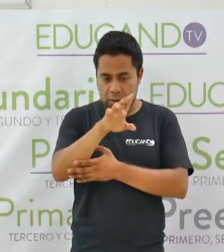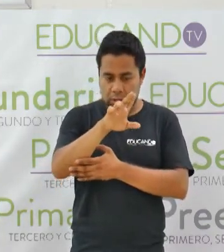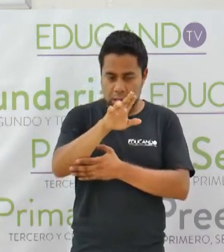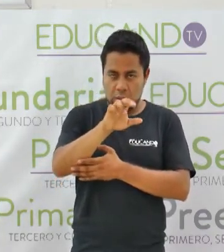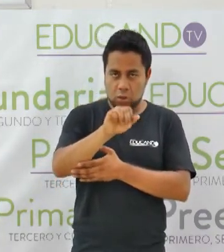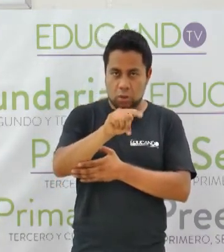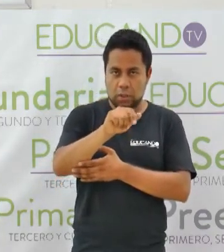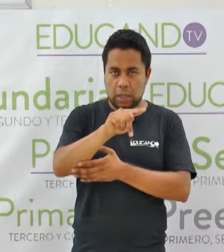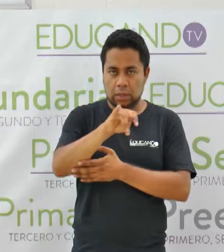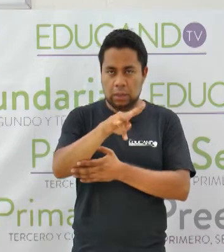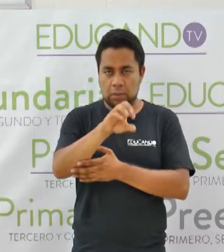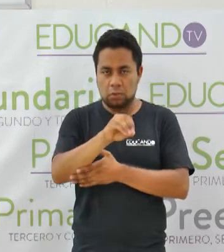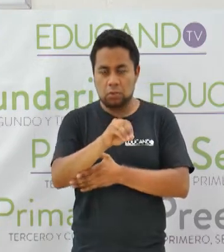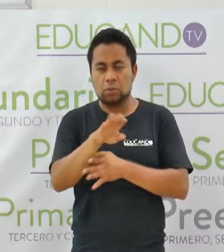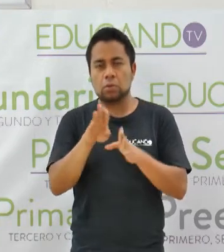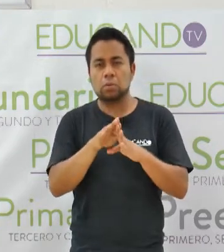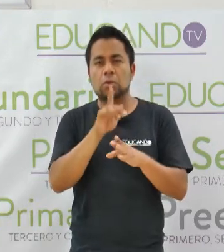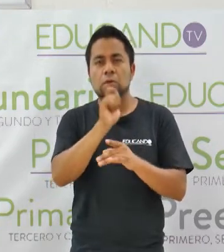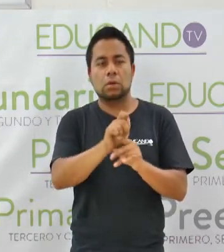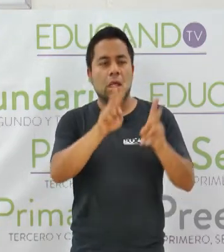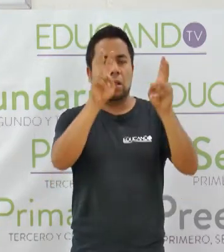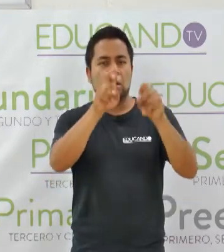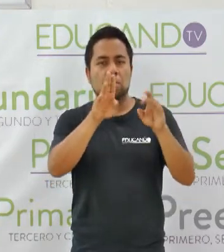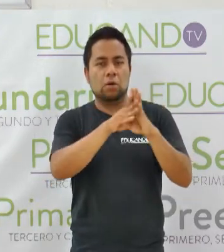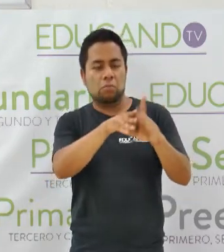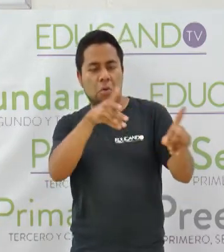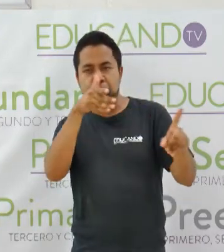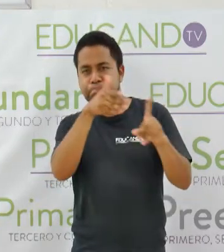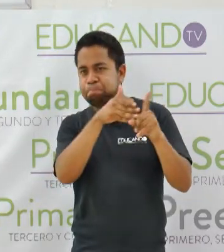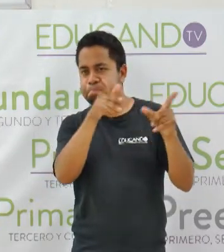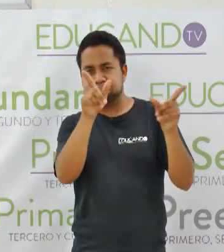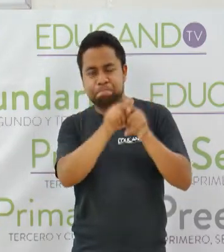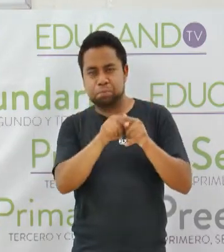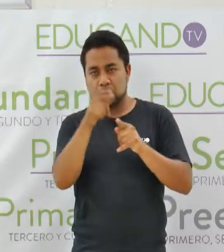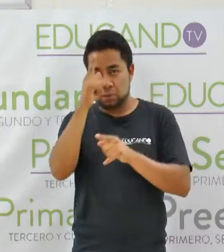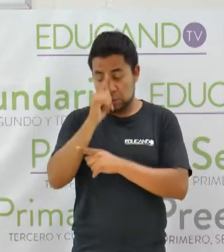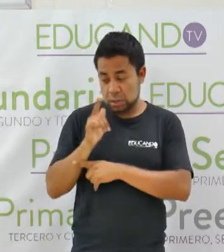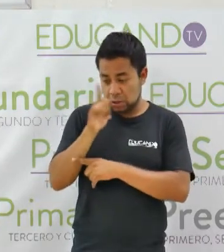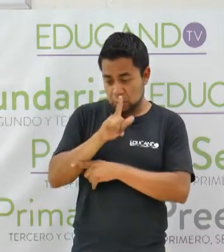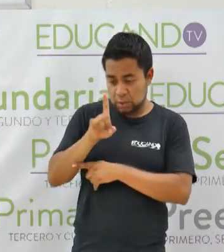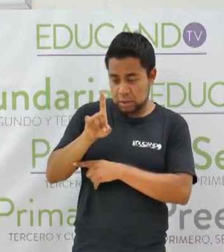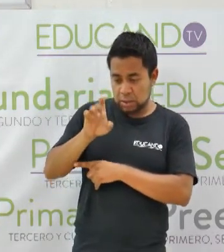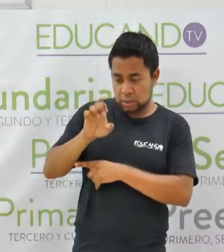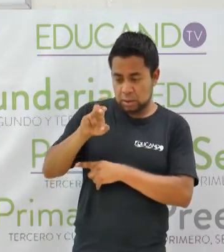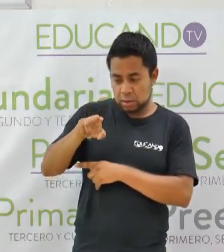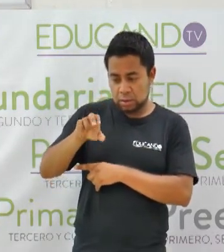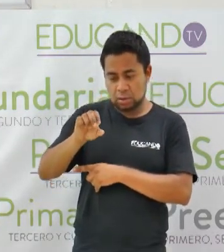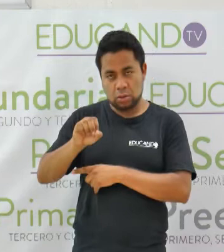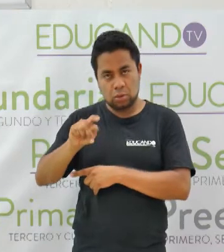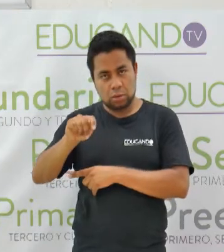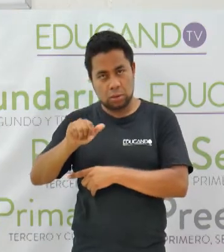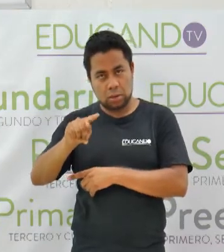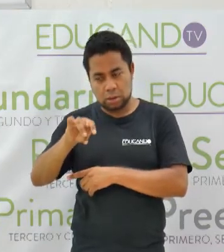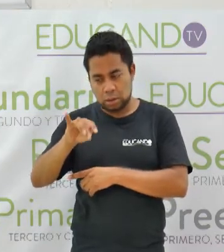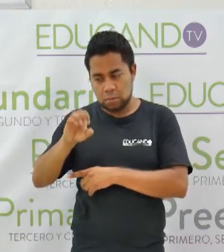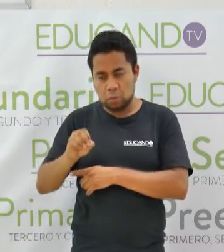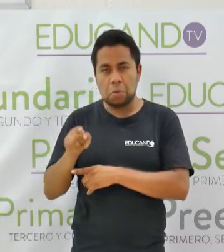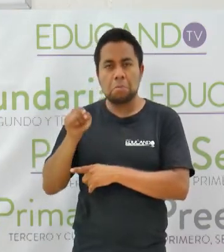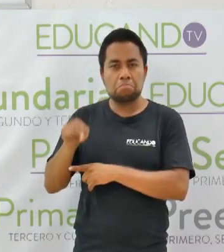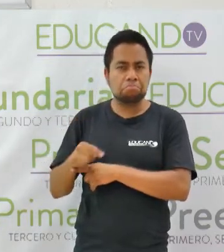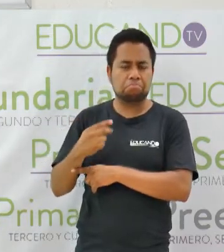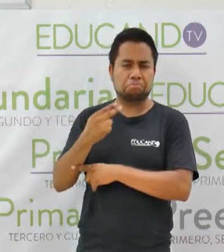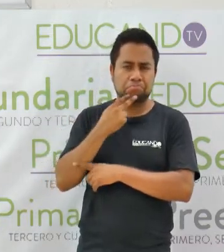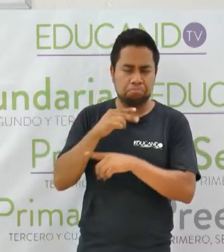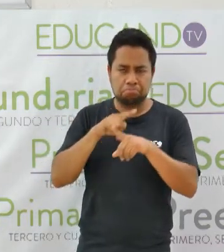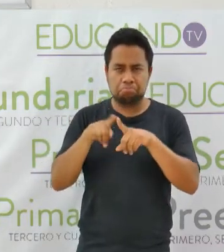sencillamente te da las pautas de qué es el tema de manera directa. Y en el lenguaje denotativo tienes que recordar que aquí sí